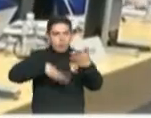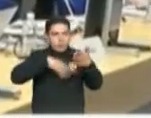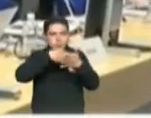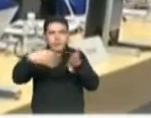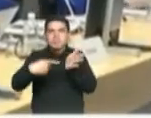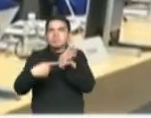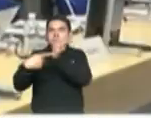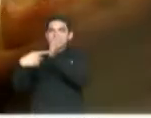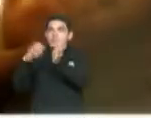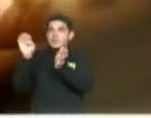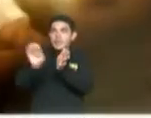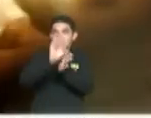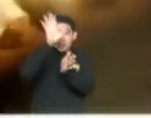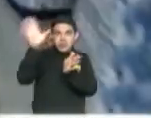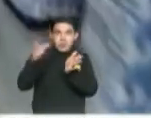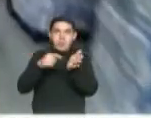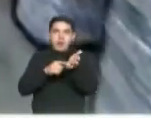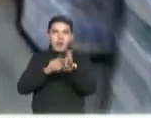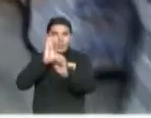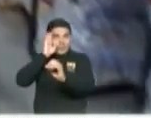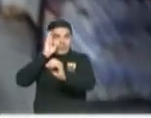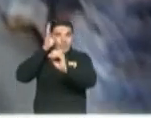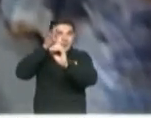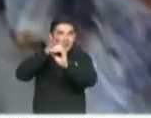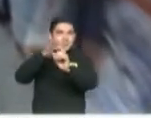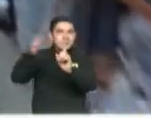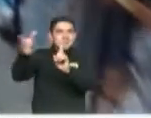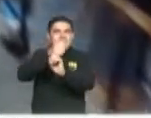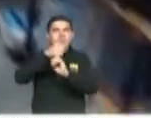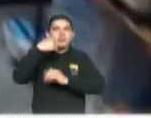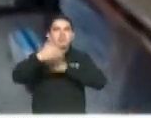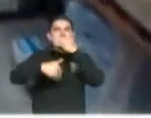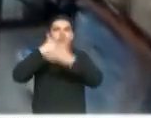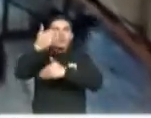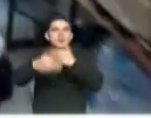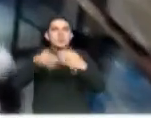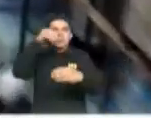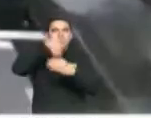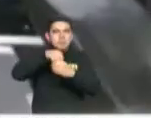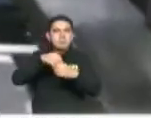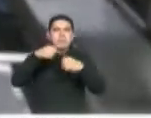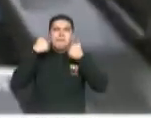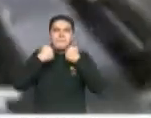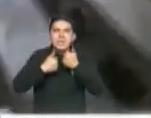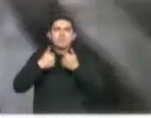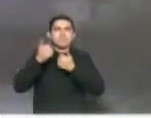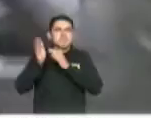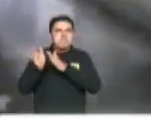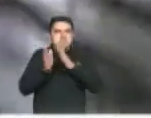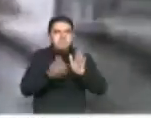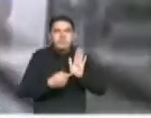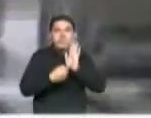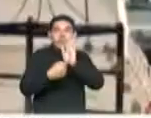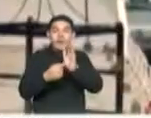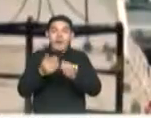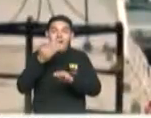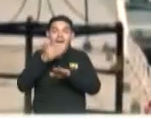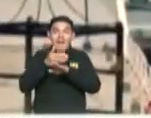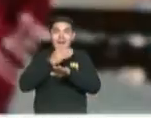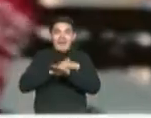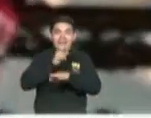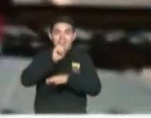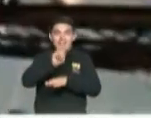comercio de la unión europea para alcanzar procedimientos internos que permitan poner al referido protocolo en vigencia antes del 31 de diciembre